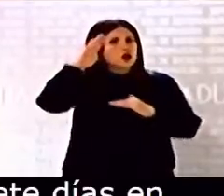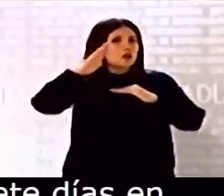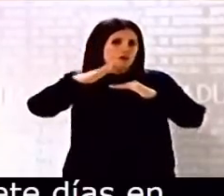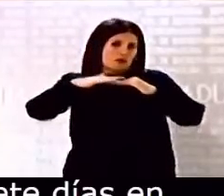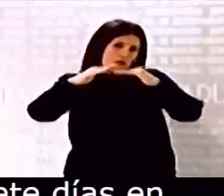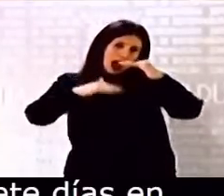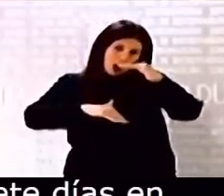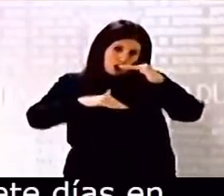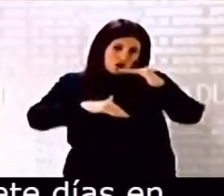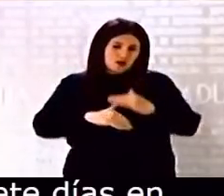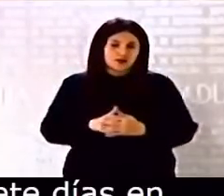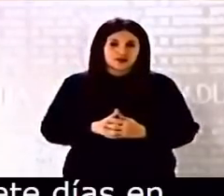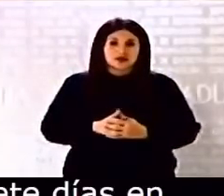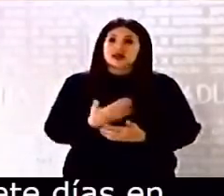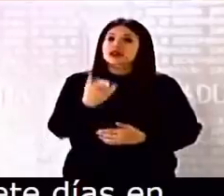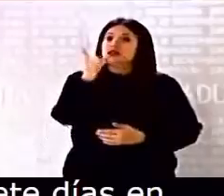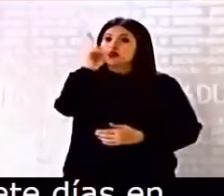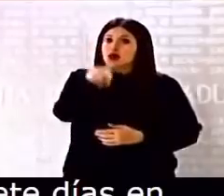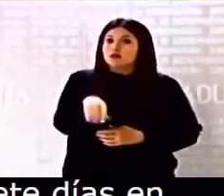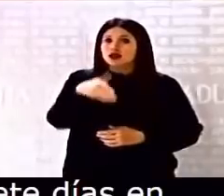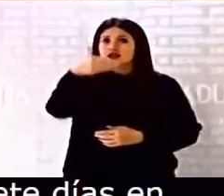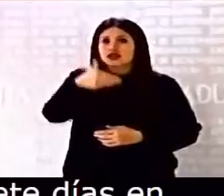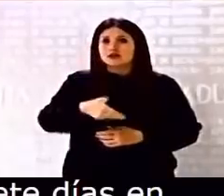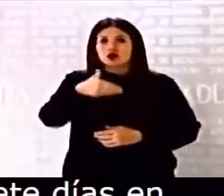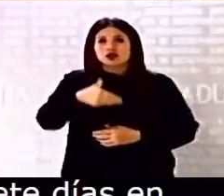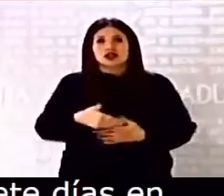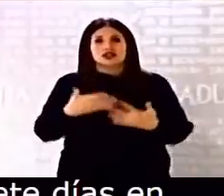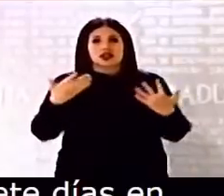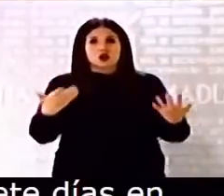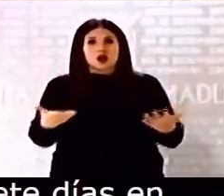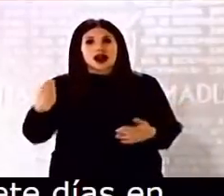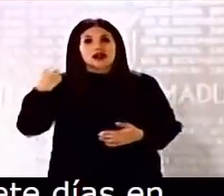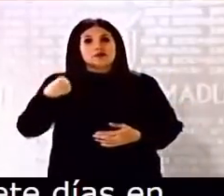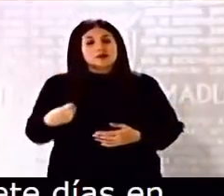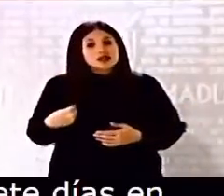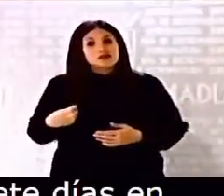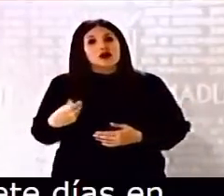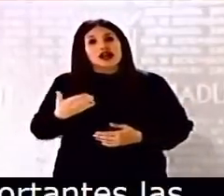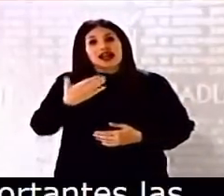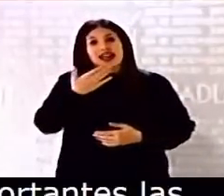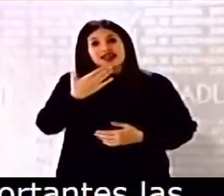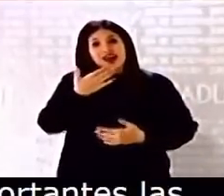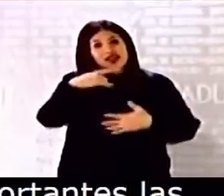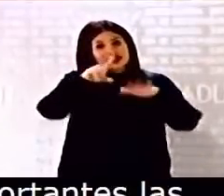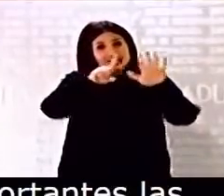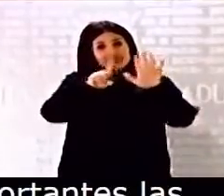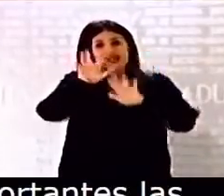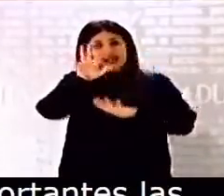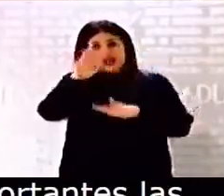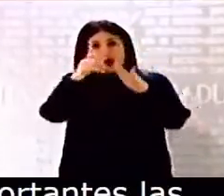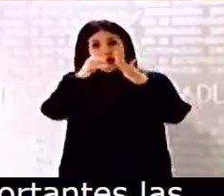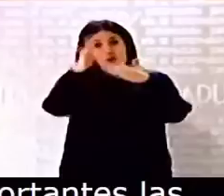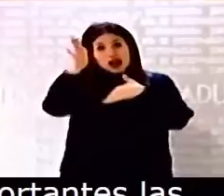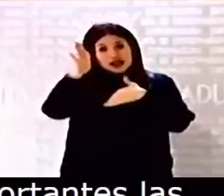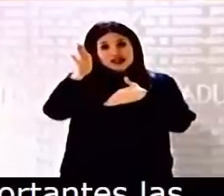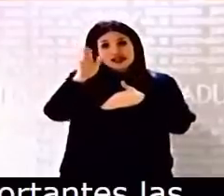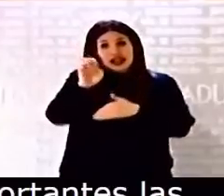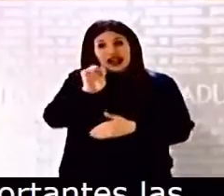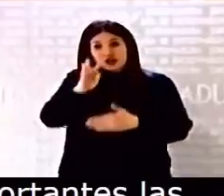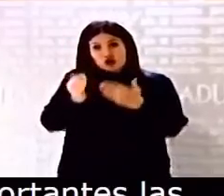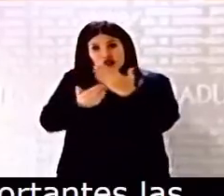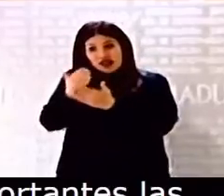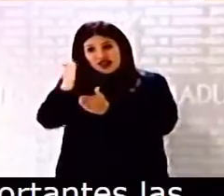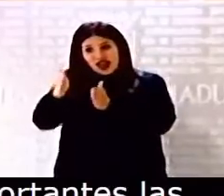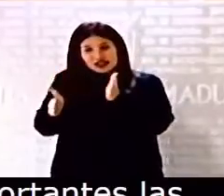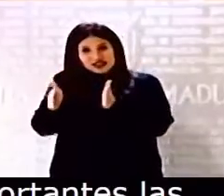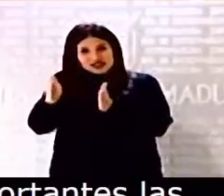Muy importante, las cifras de incidencia acumulada en mayores de 65 años a los 14 días,